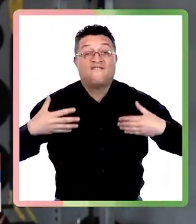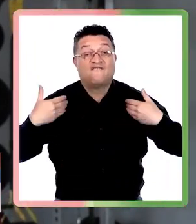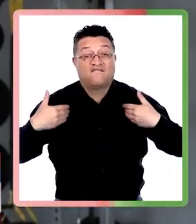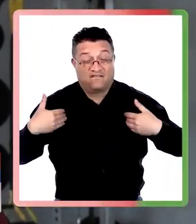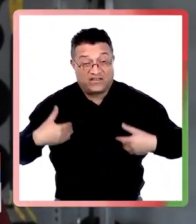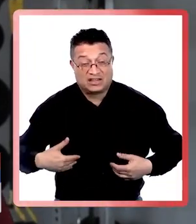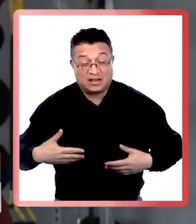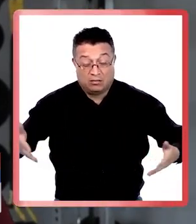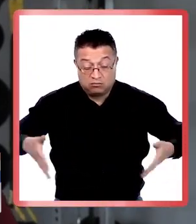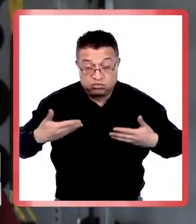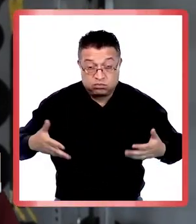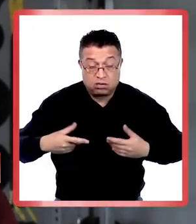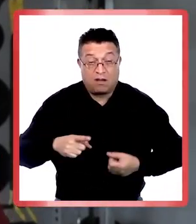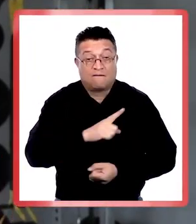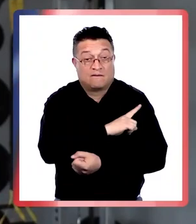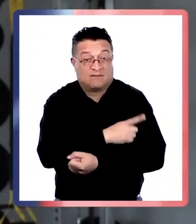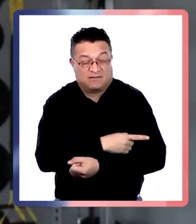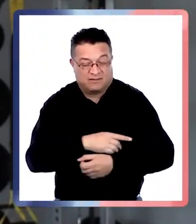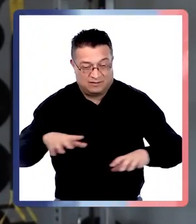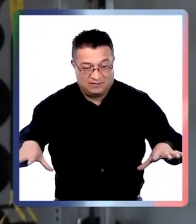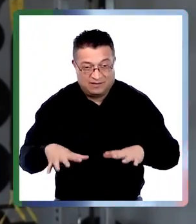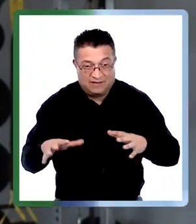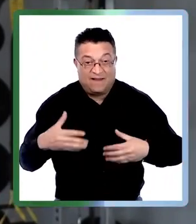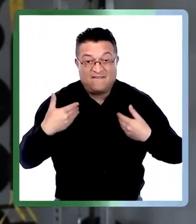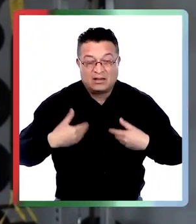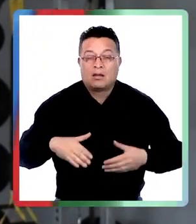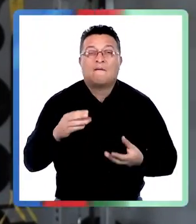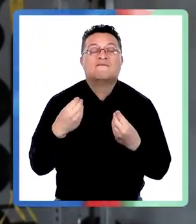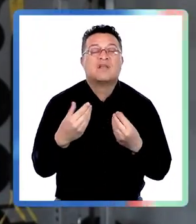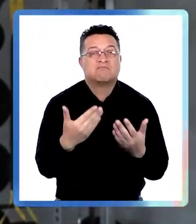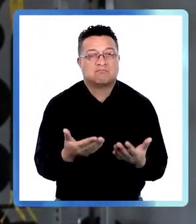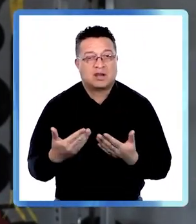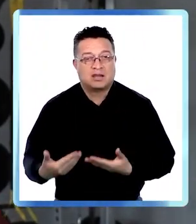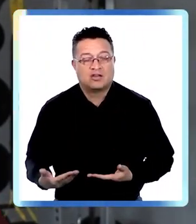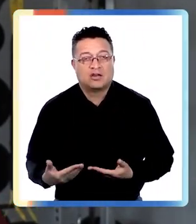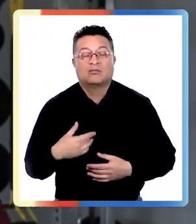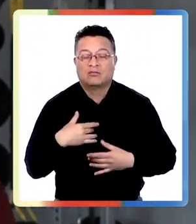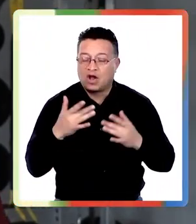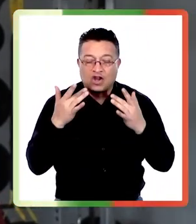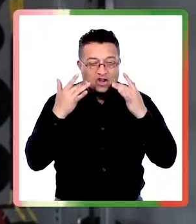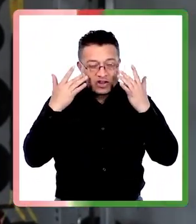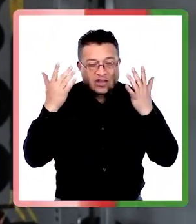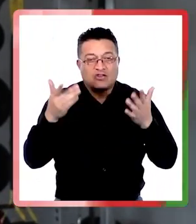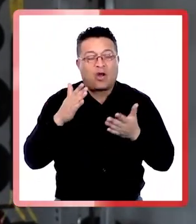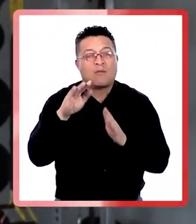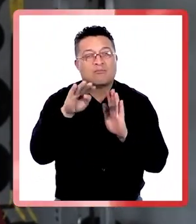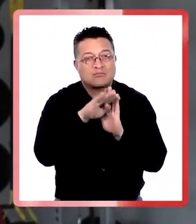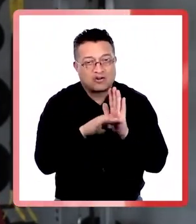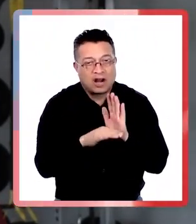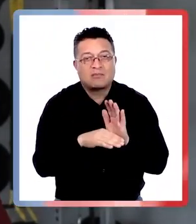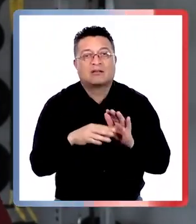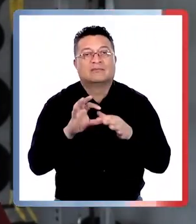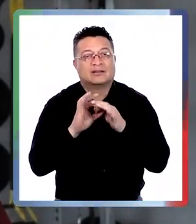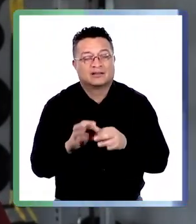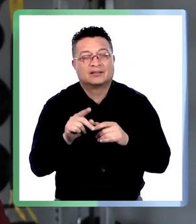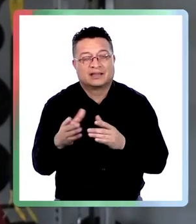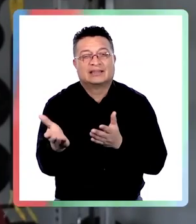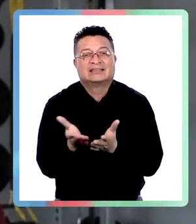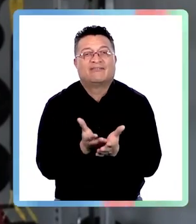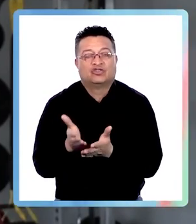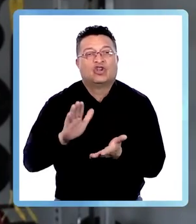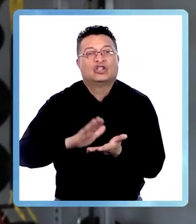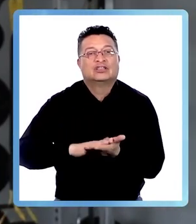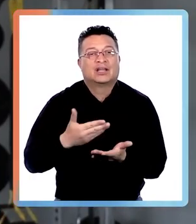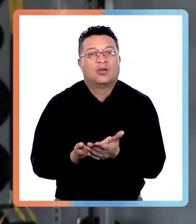fortalecimiento de la actividad física, es bienvenido. Muy contento con este programa, muy contento y agradecido también del Servicio de Salud por este valioso aporte